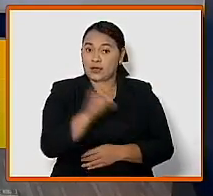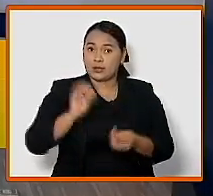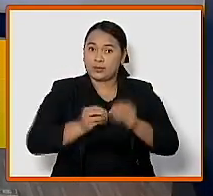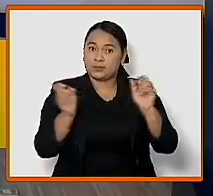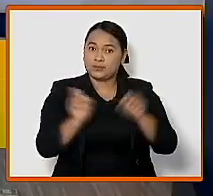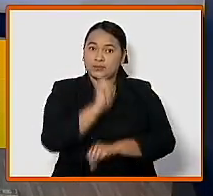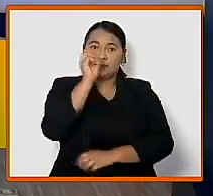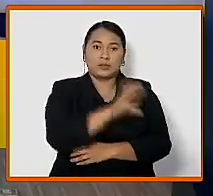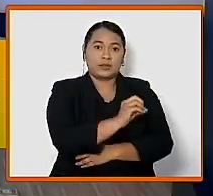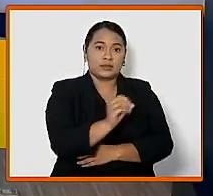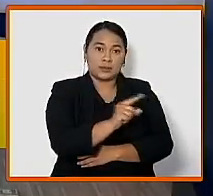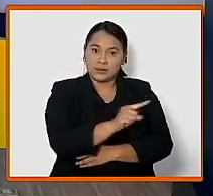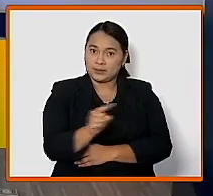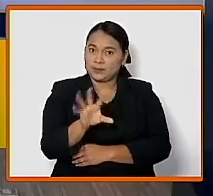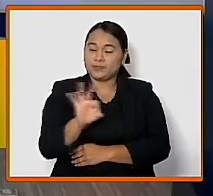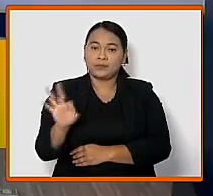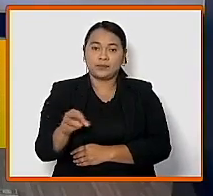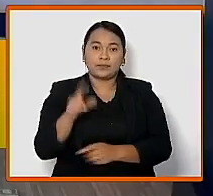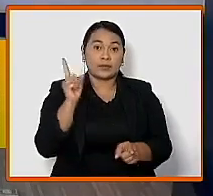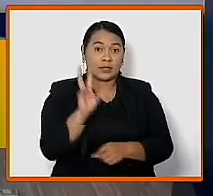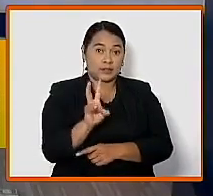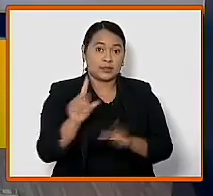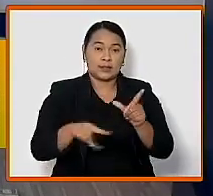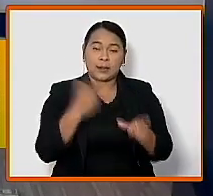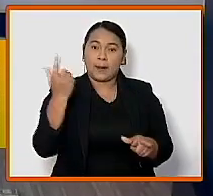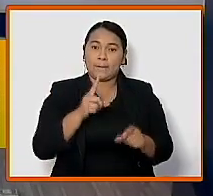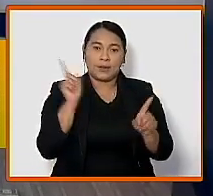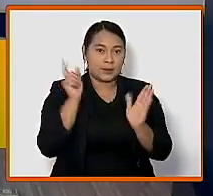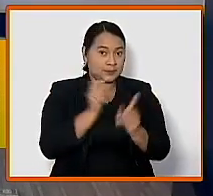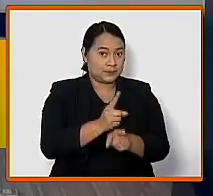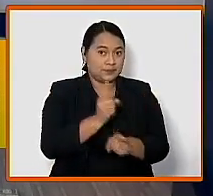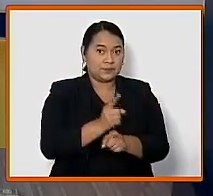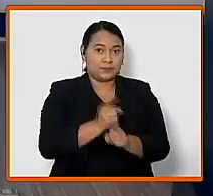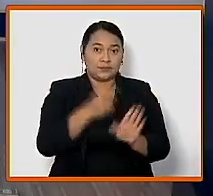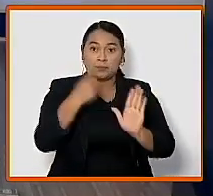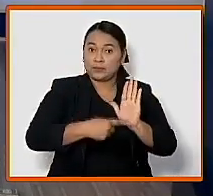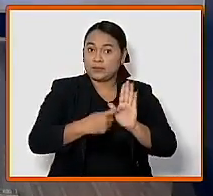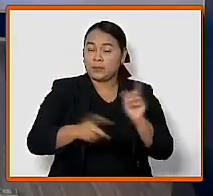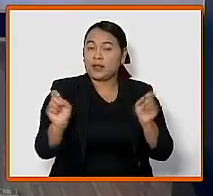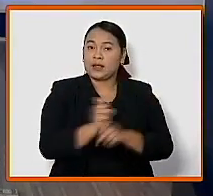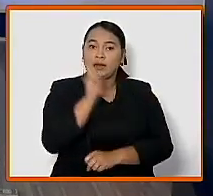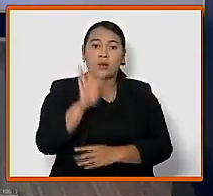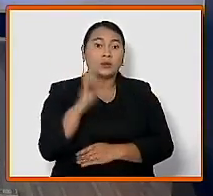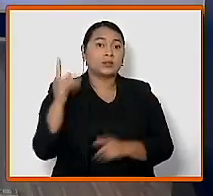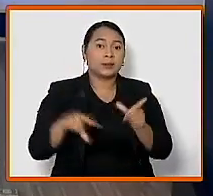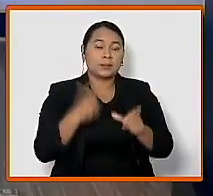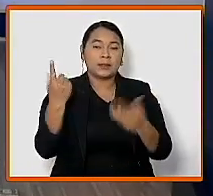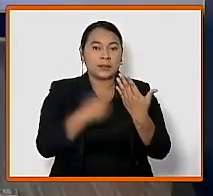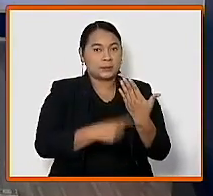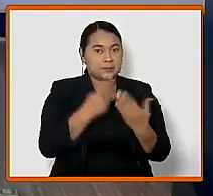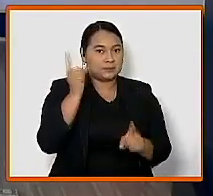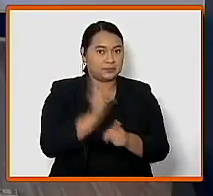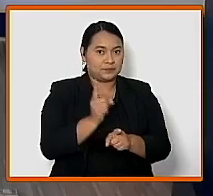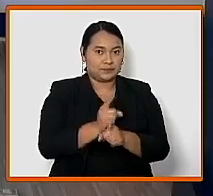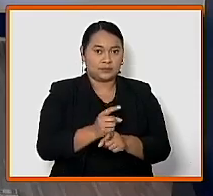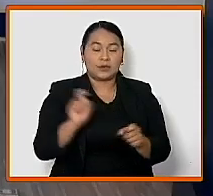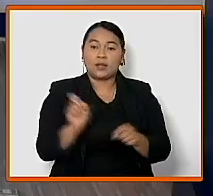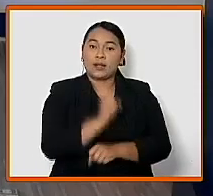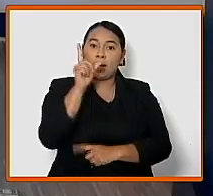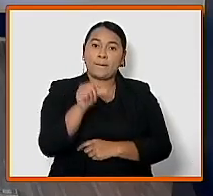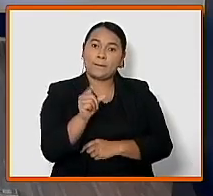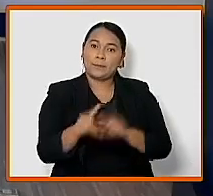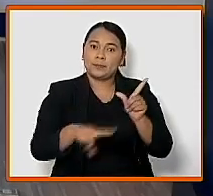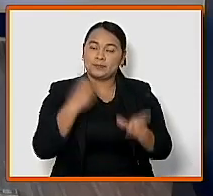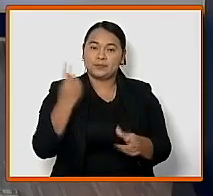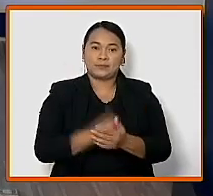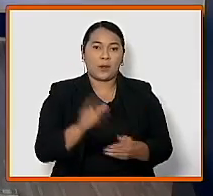solo 7 lempiras. Y si acertás al derecho, ganas 400 lempiras. Y si acertás al revés, ganas 20 lempiras. Disponible en cualquier punto de